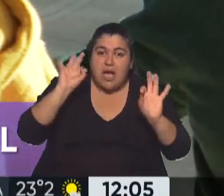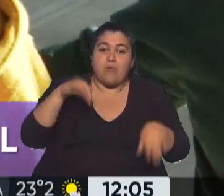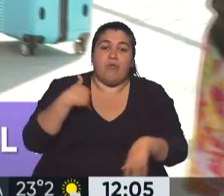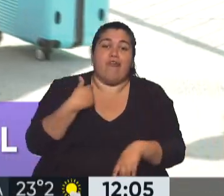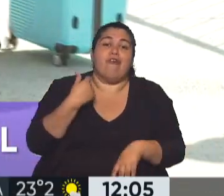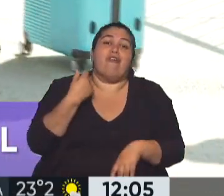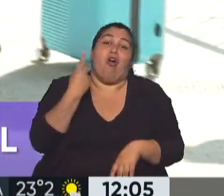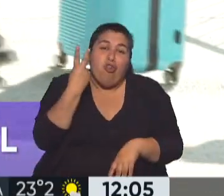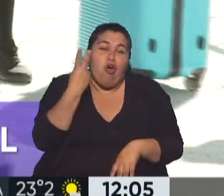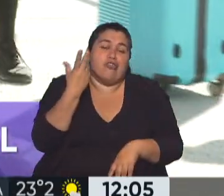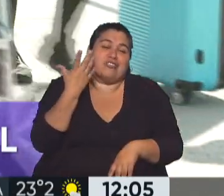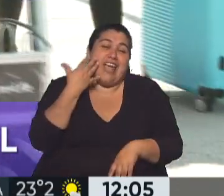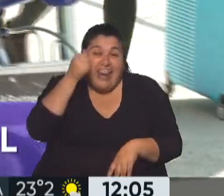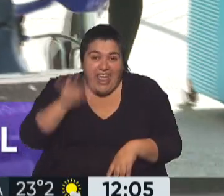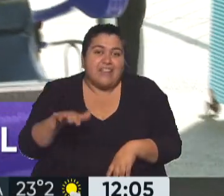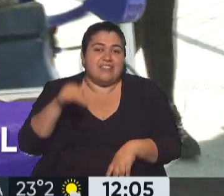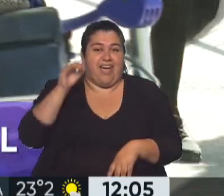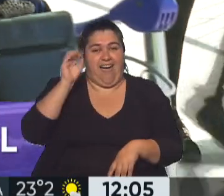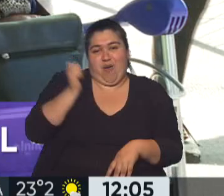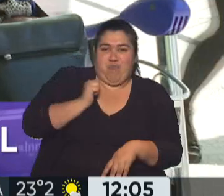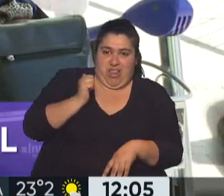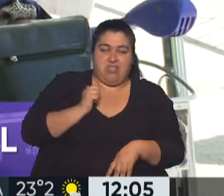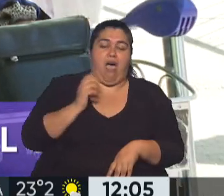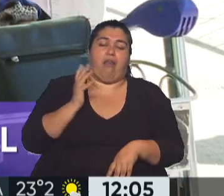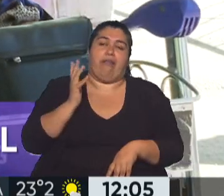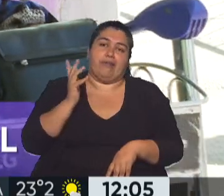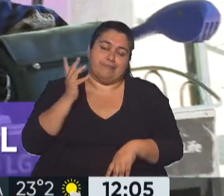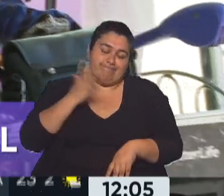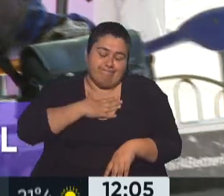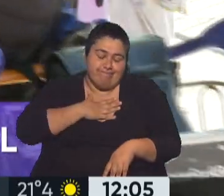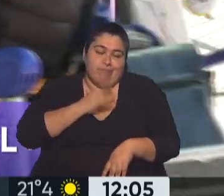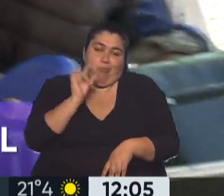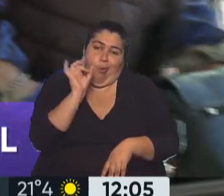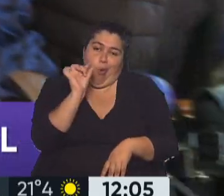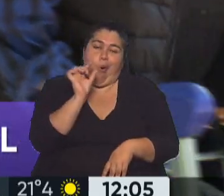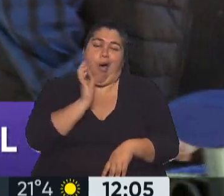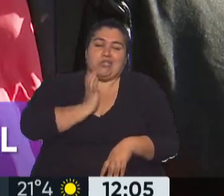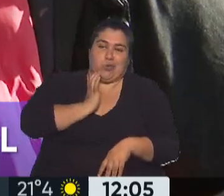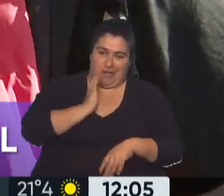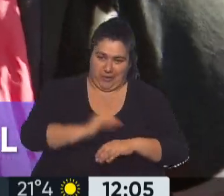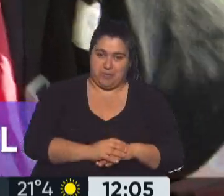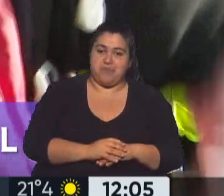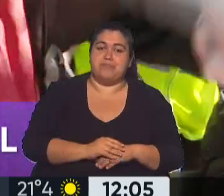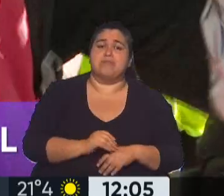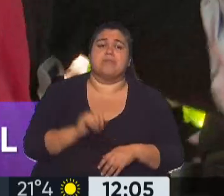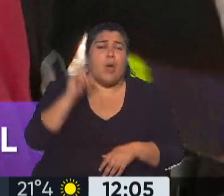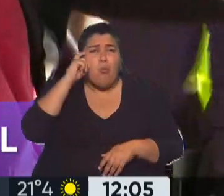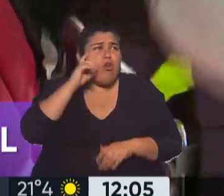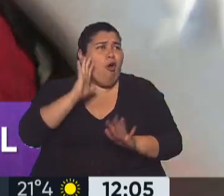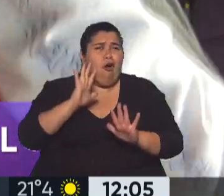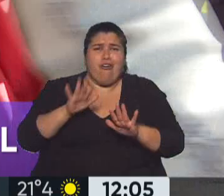el ejército, con el corazón un poquito asustado. Muy emocionado. Muy, porque muy loco todo